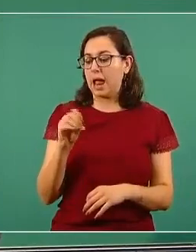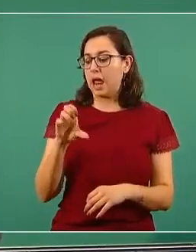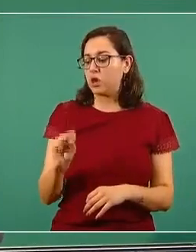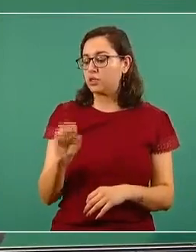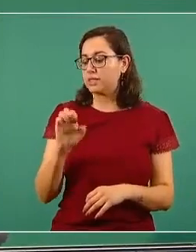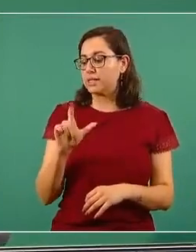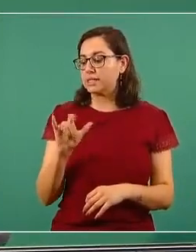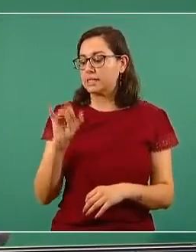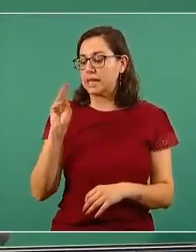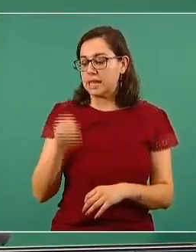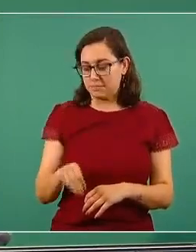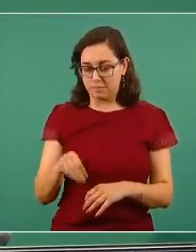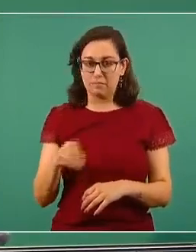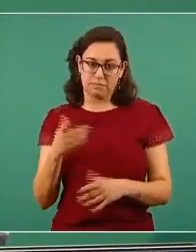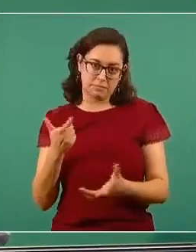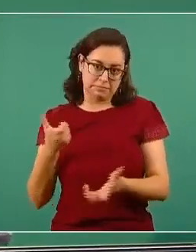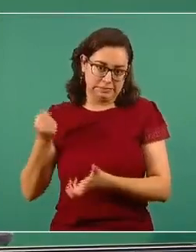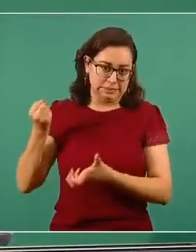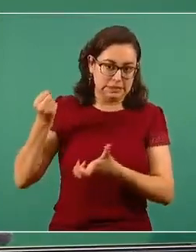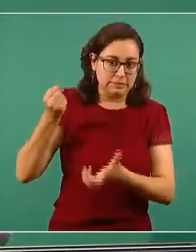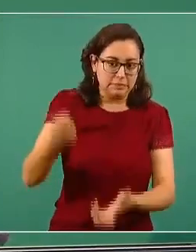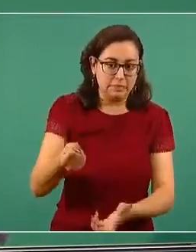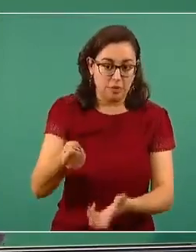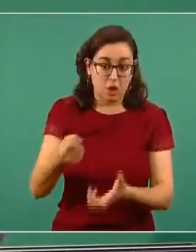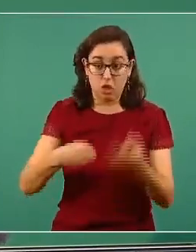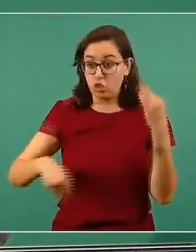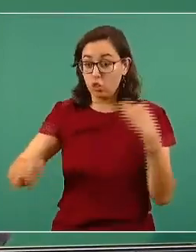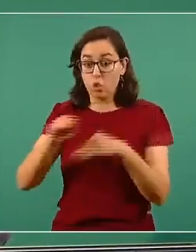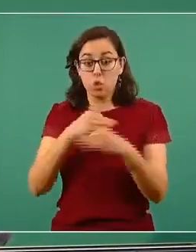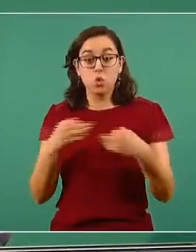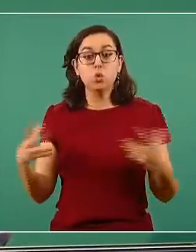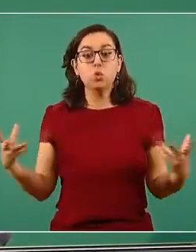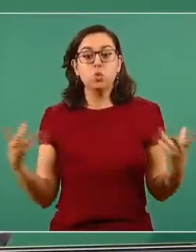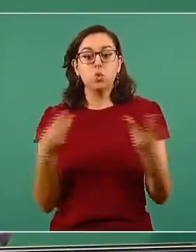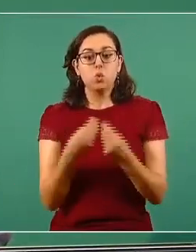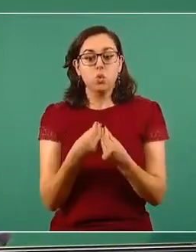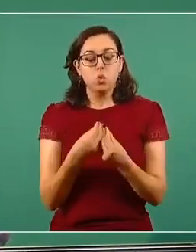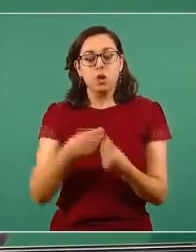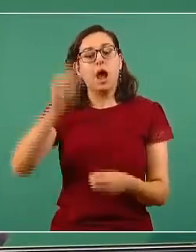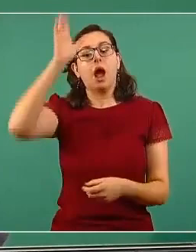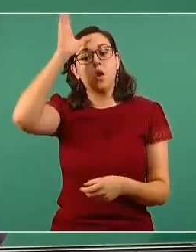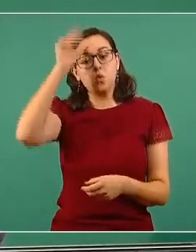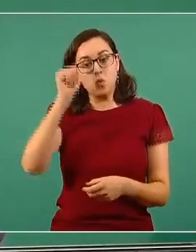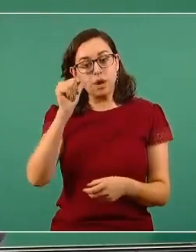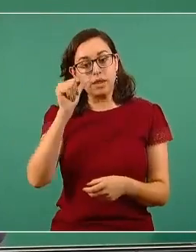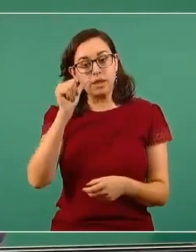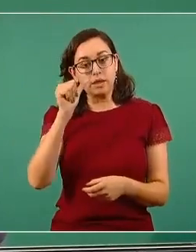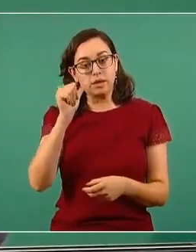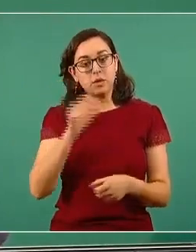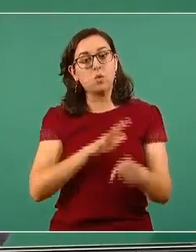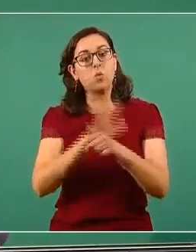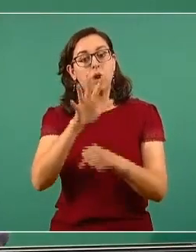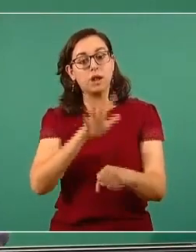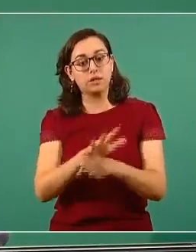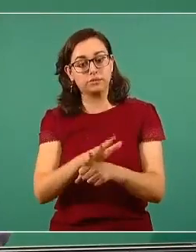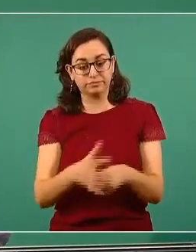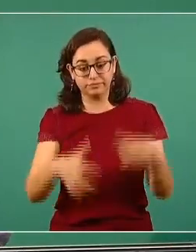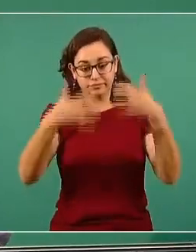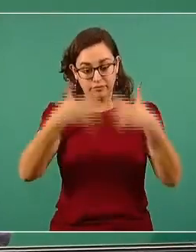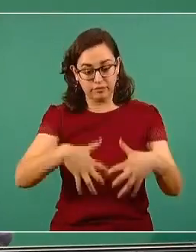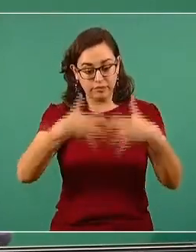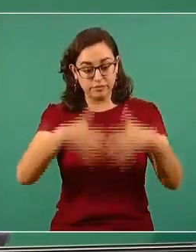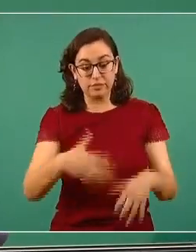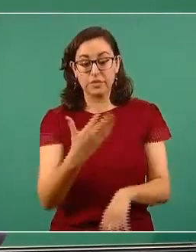para la Salud, se estableció que 55% de lo que ahí se